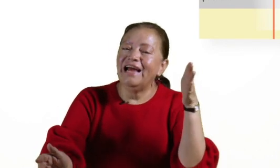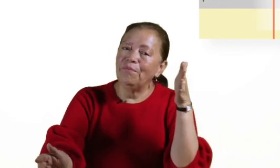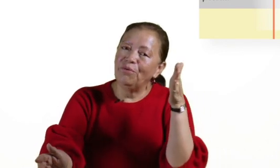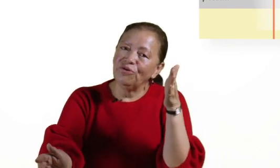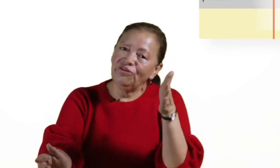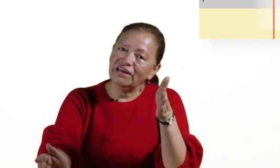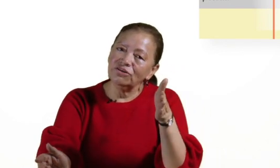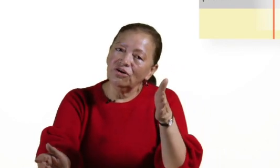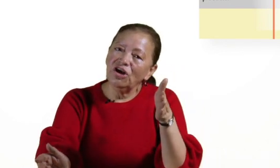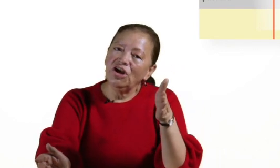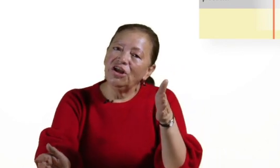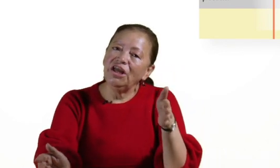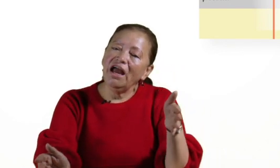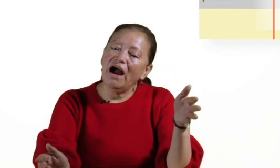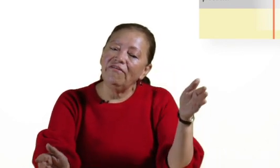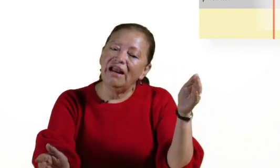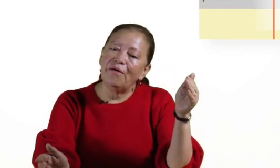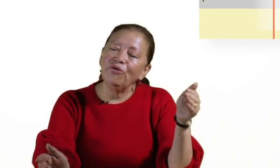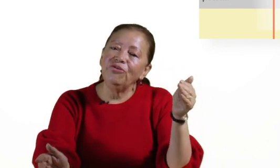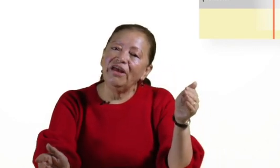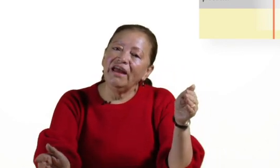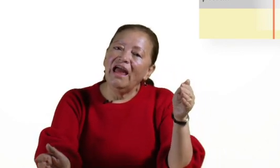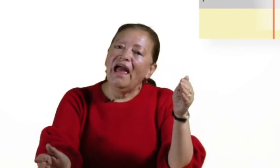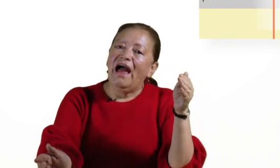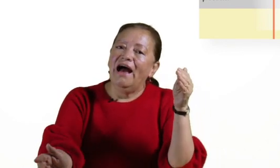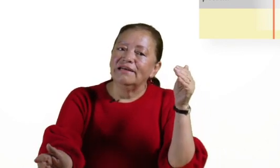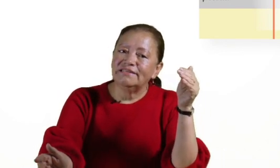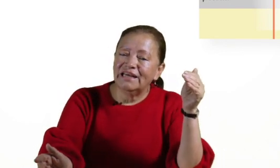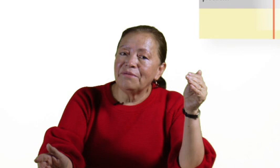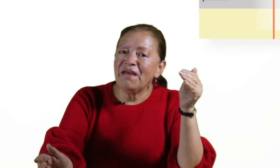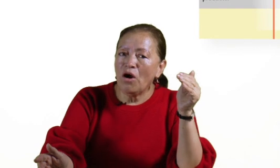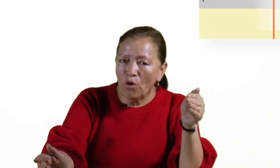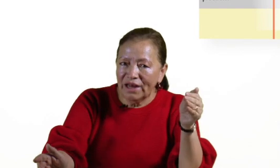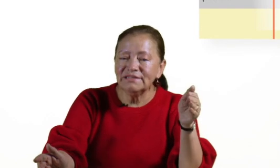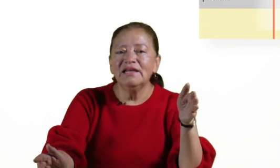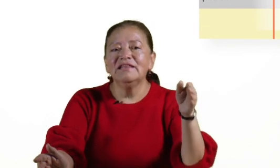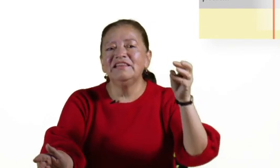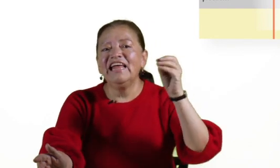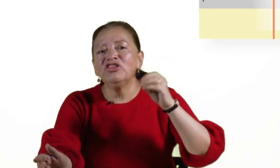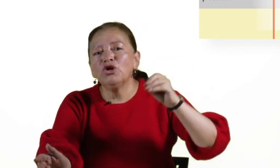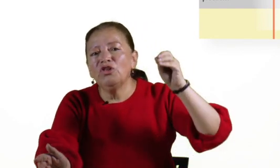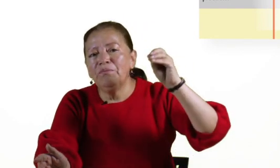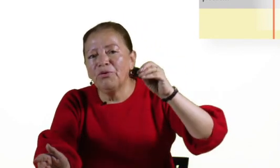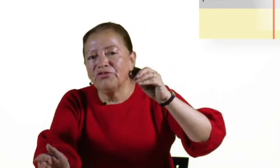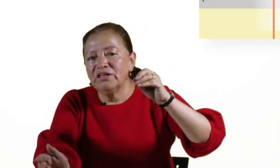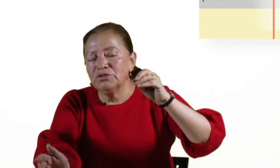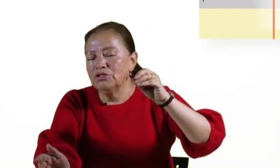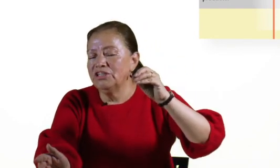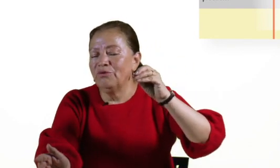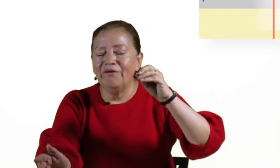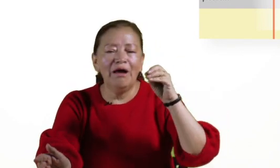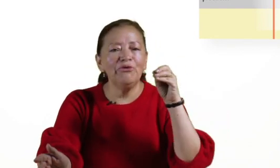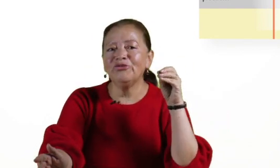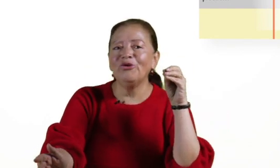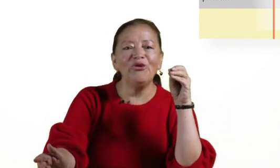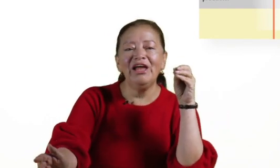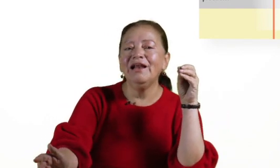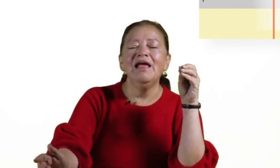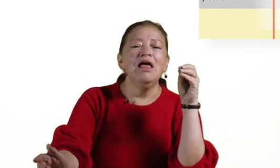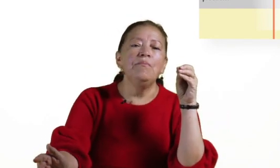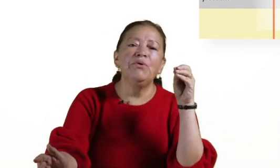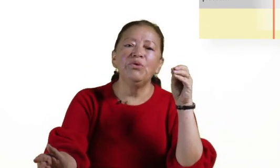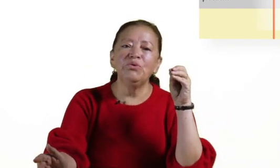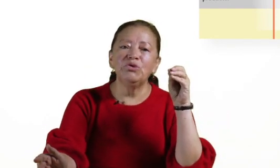en tal proceso y hablamos de hacer mejoras dentro del proceso. Ya no hablamos solo